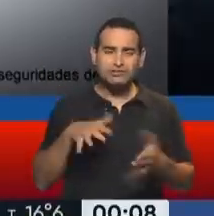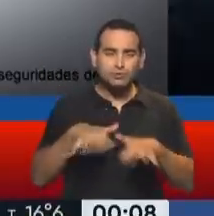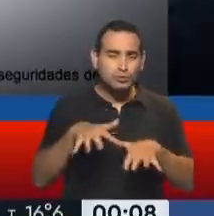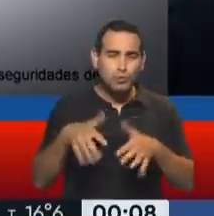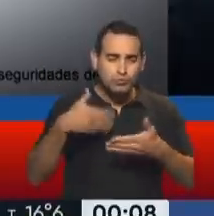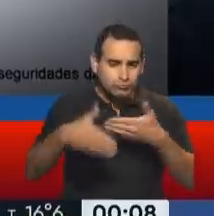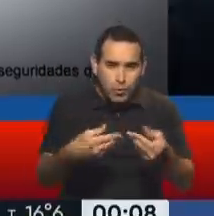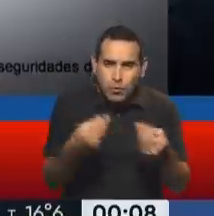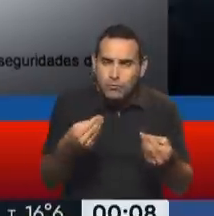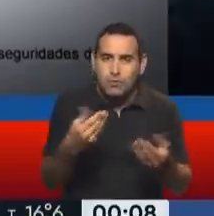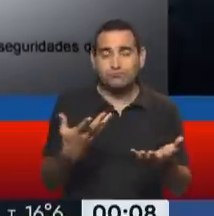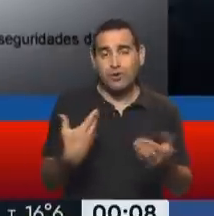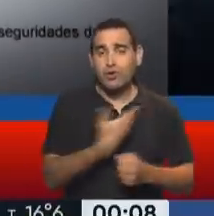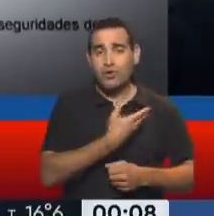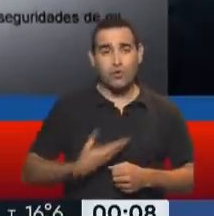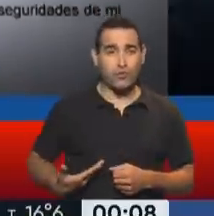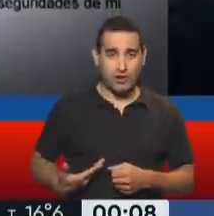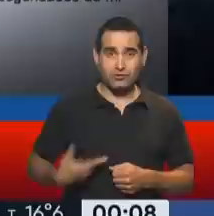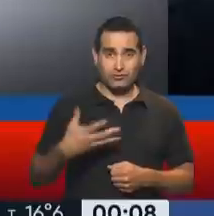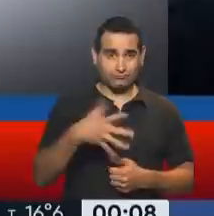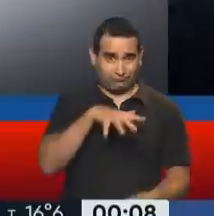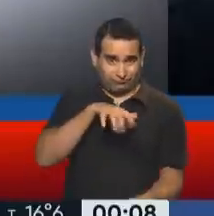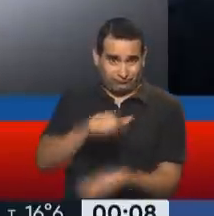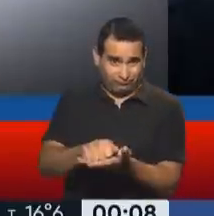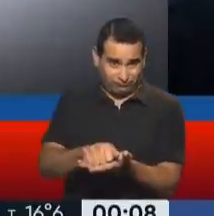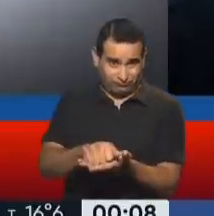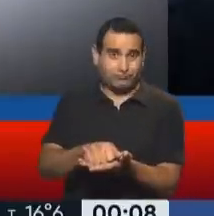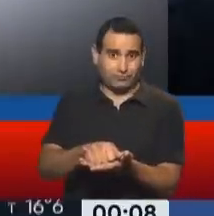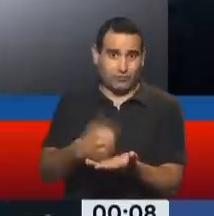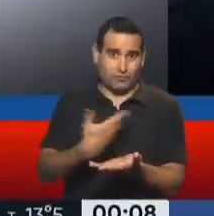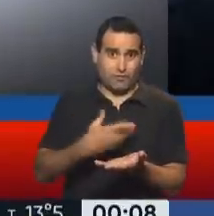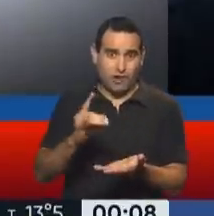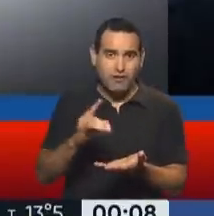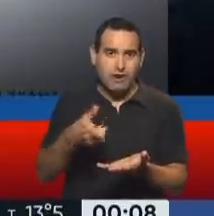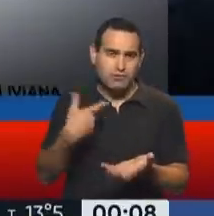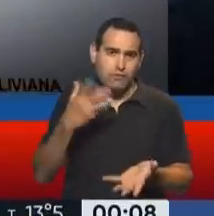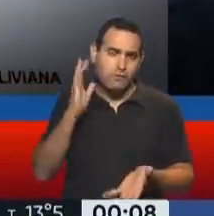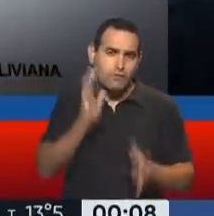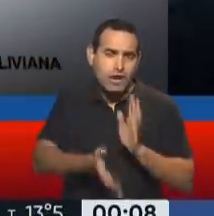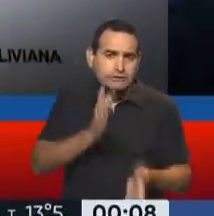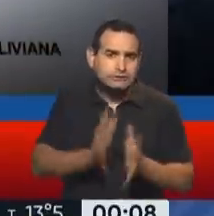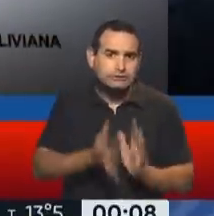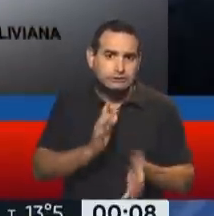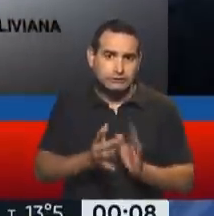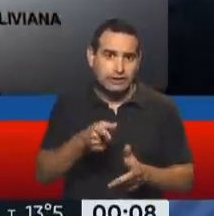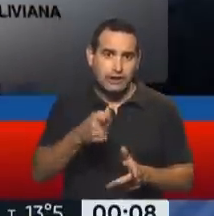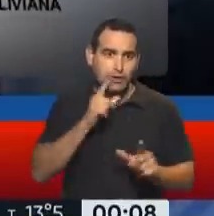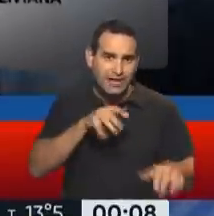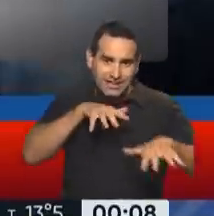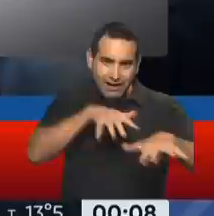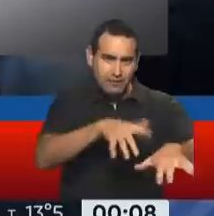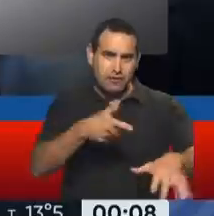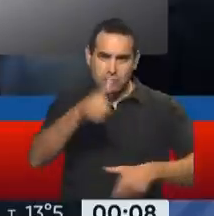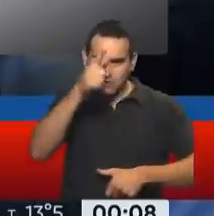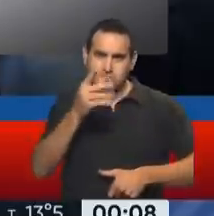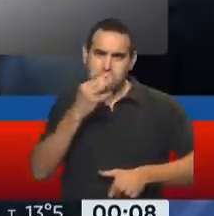porque el gobierno golpista siguió una estrategia de violencia, ¿sí?, en la calle para poder